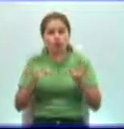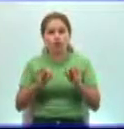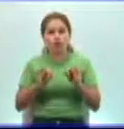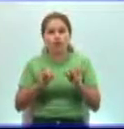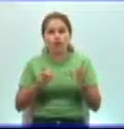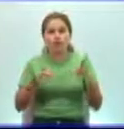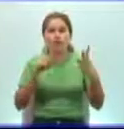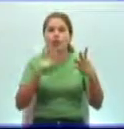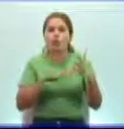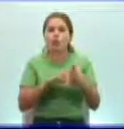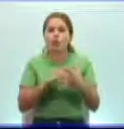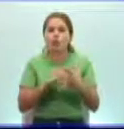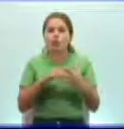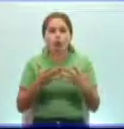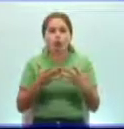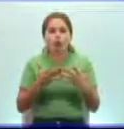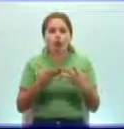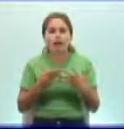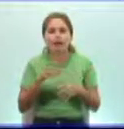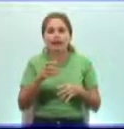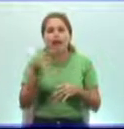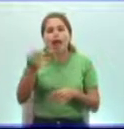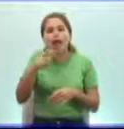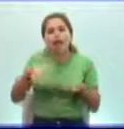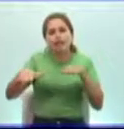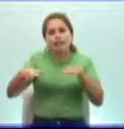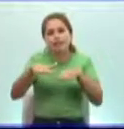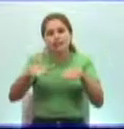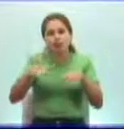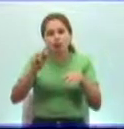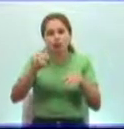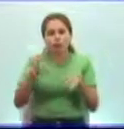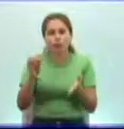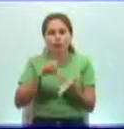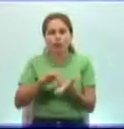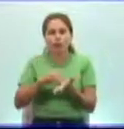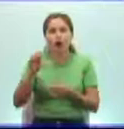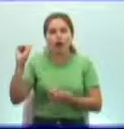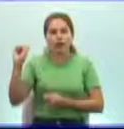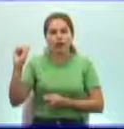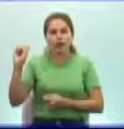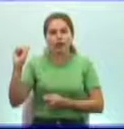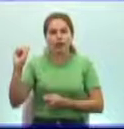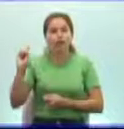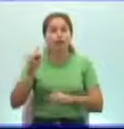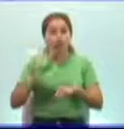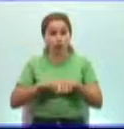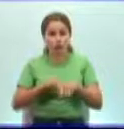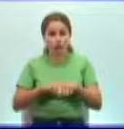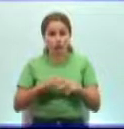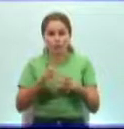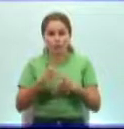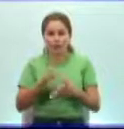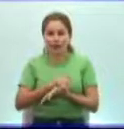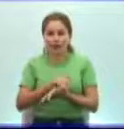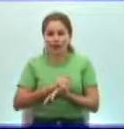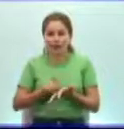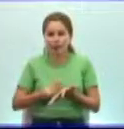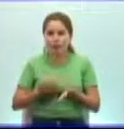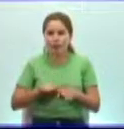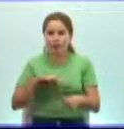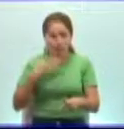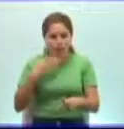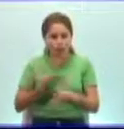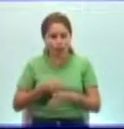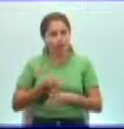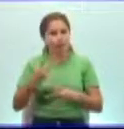del área de esa sección transversal que vamos a estar simbolizando como S. Les doy unos segundos para que tomen nota y luego entonces vamos a